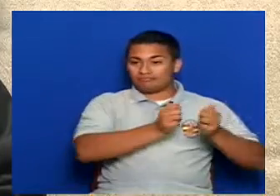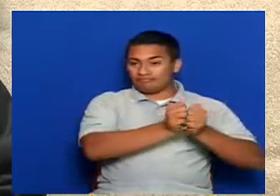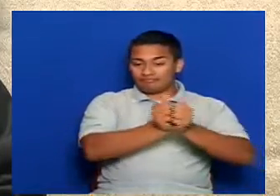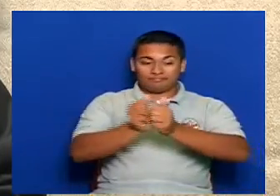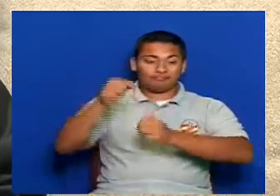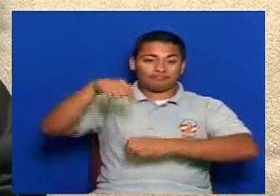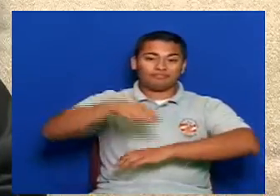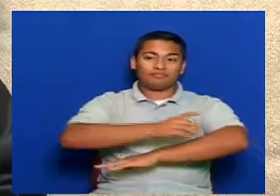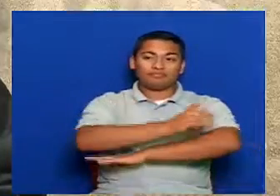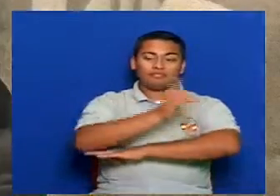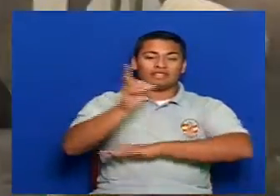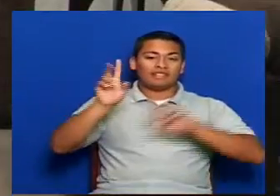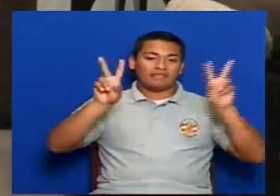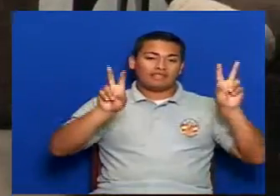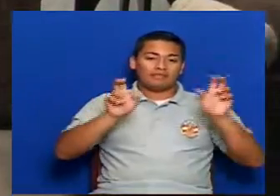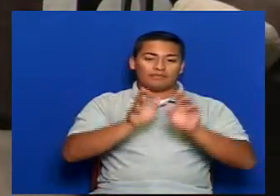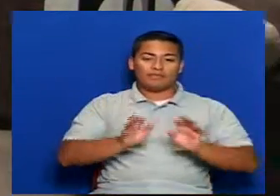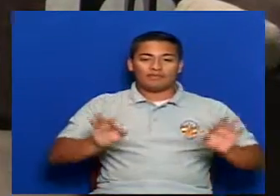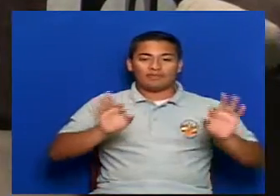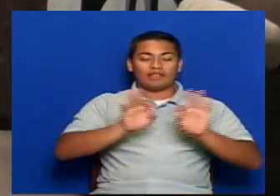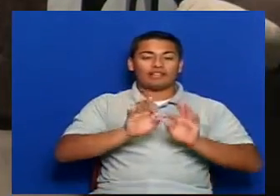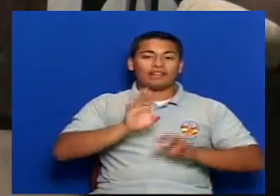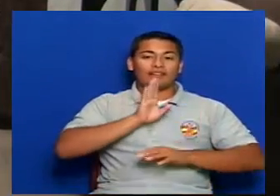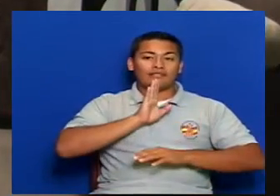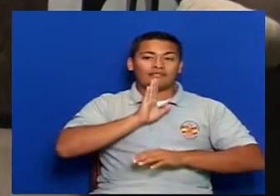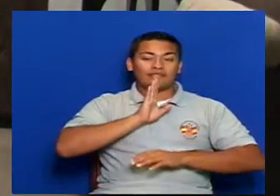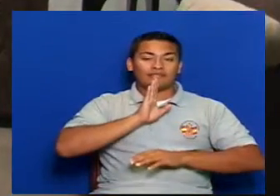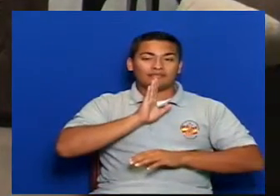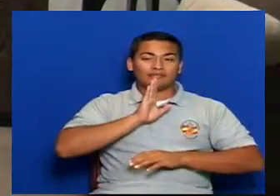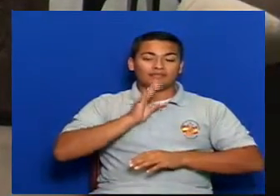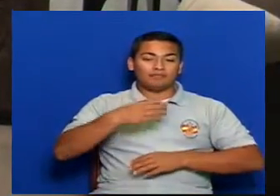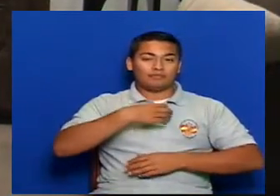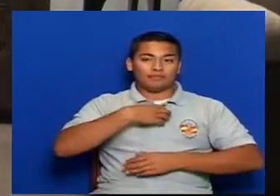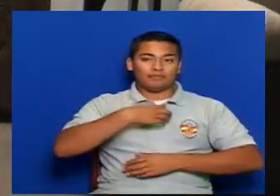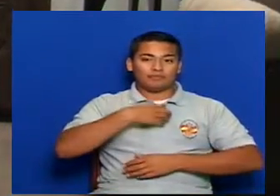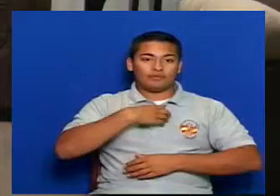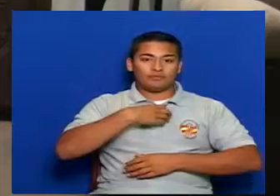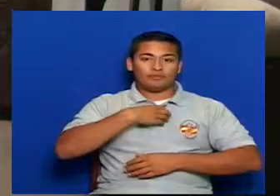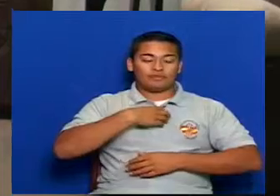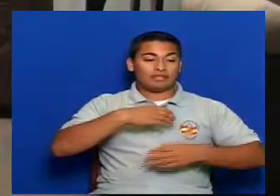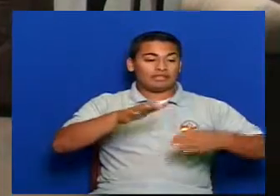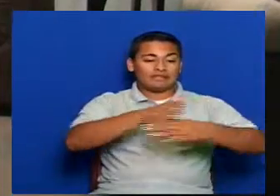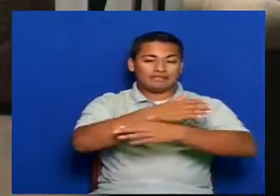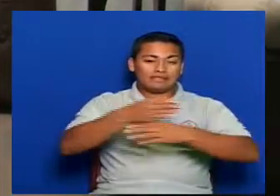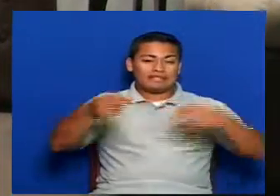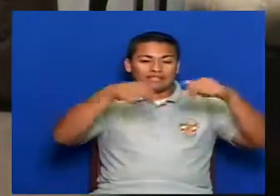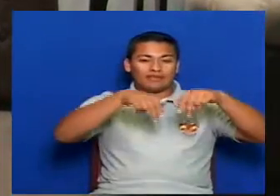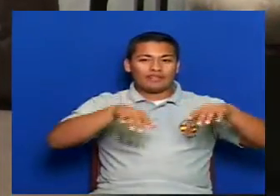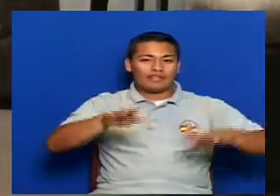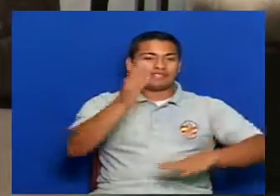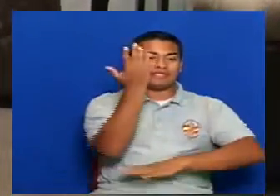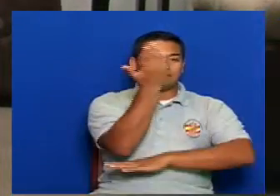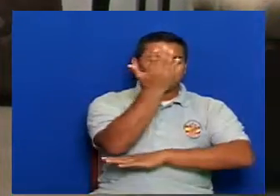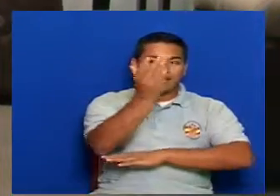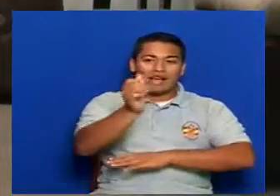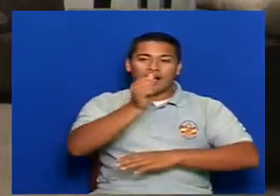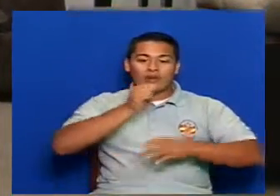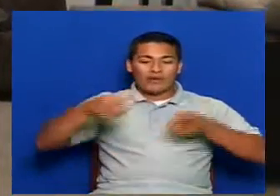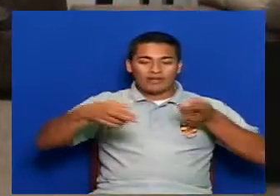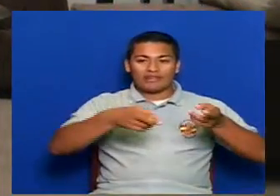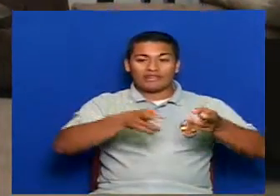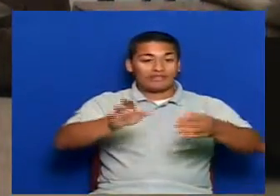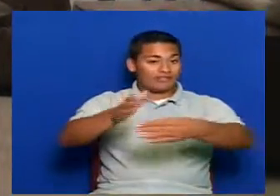día de hoy para guardar este importante tema en relación a los ecosistemas de nuestro país y para